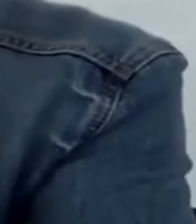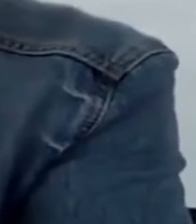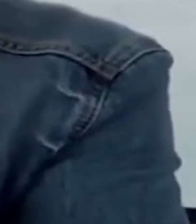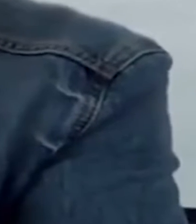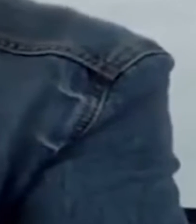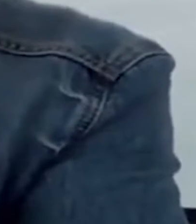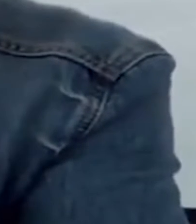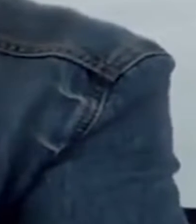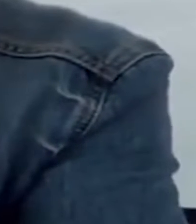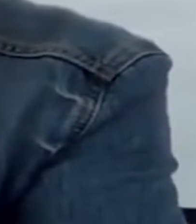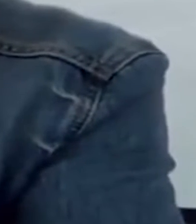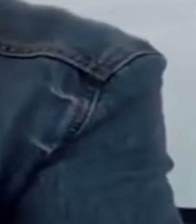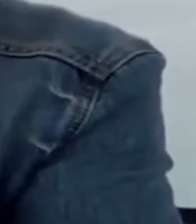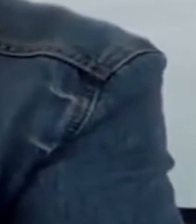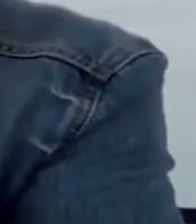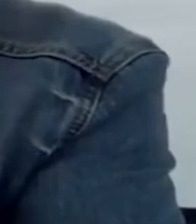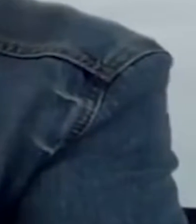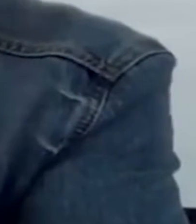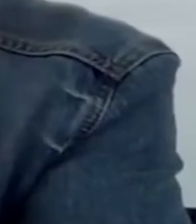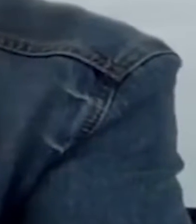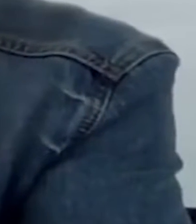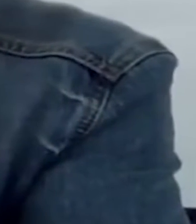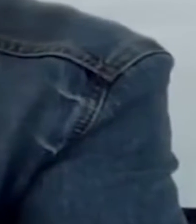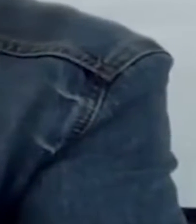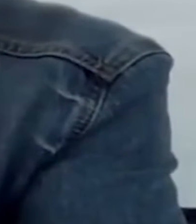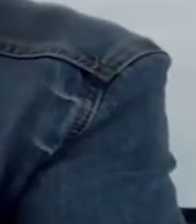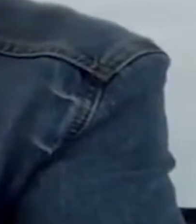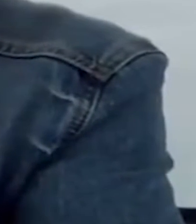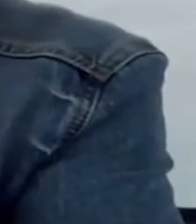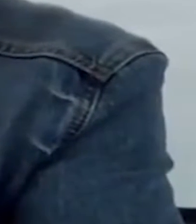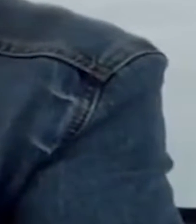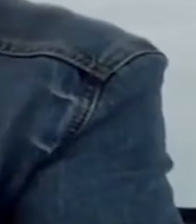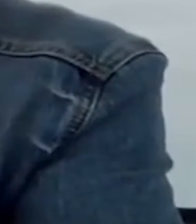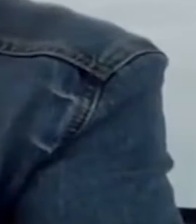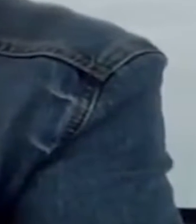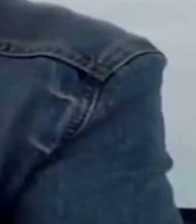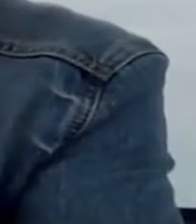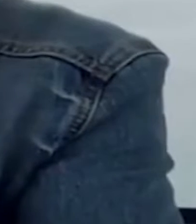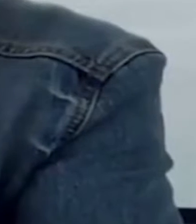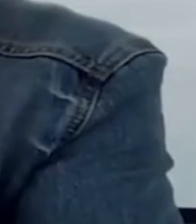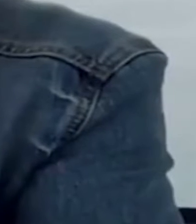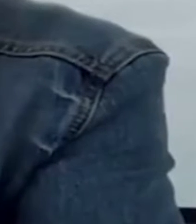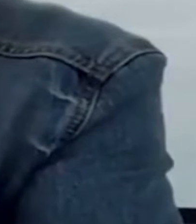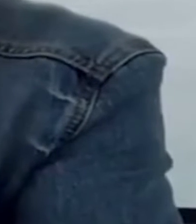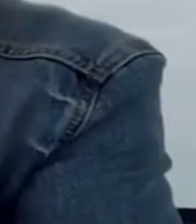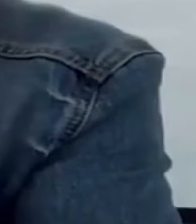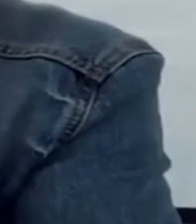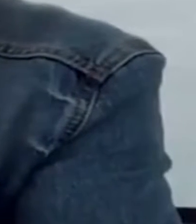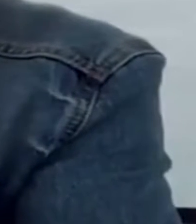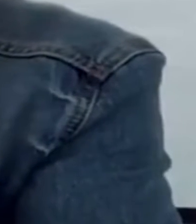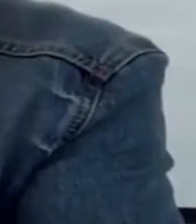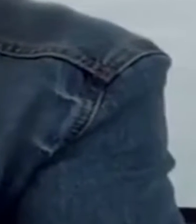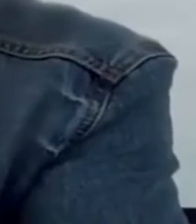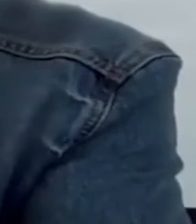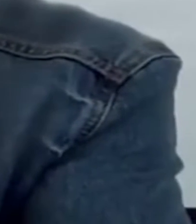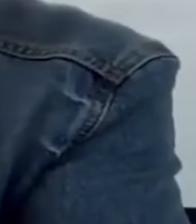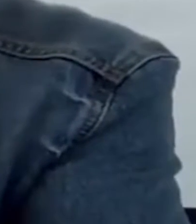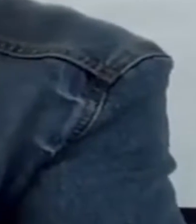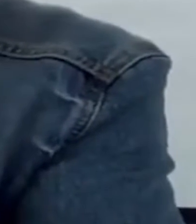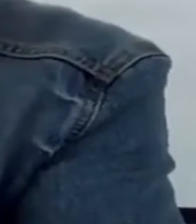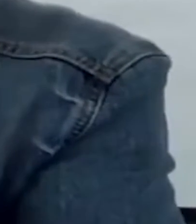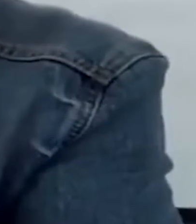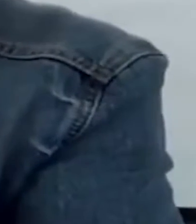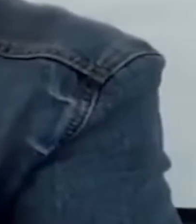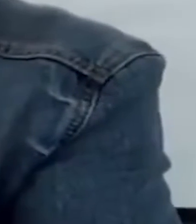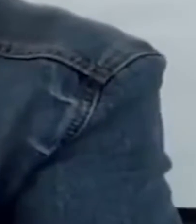en todas las labores que implica la seguridad pública y el control social. Eso tiene